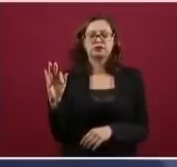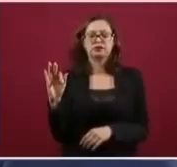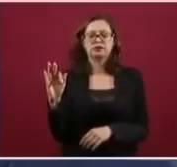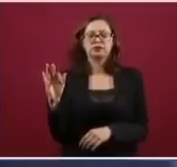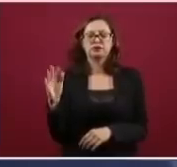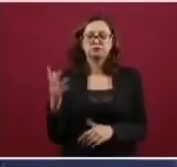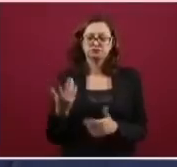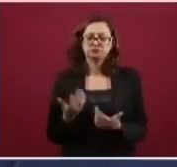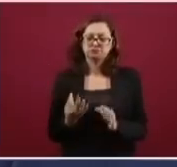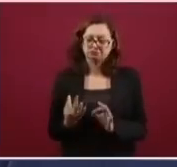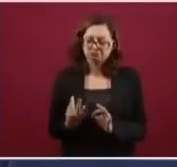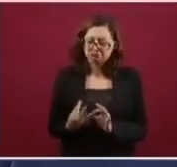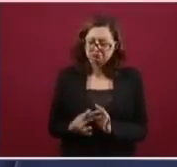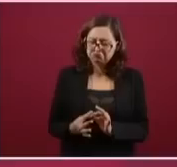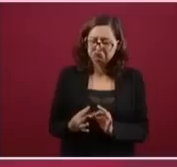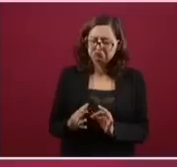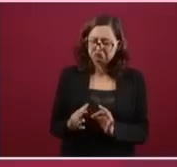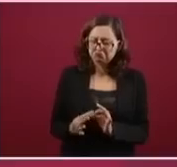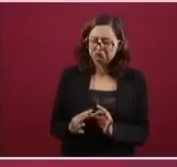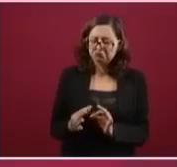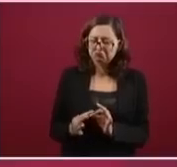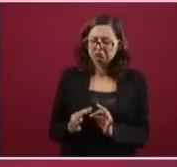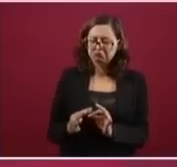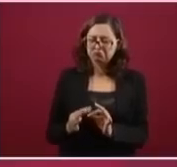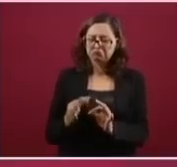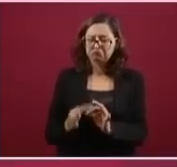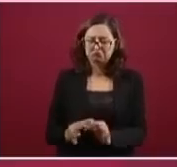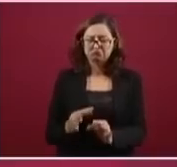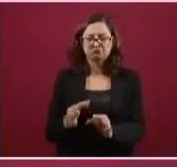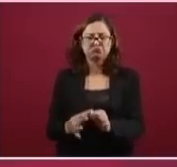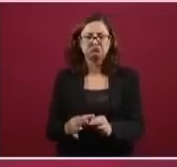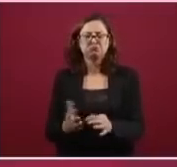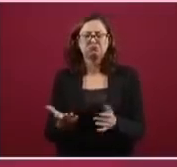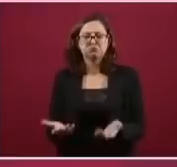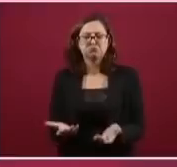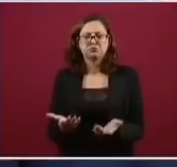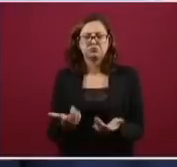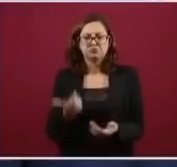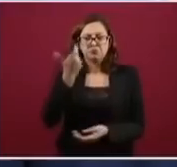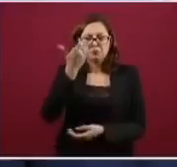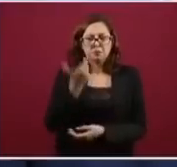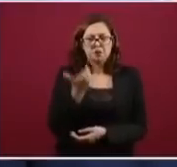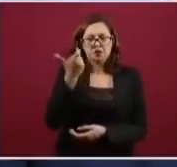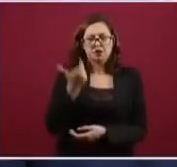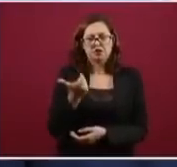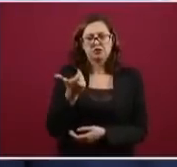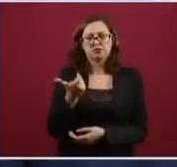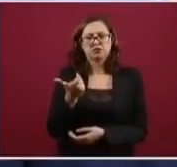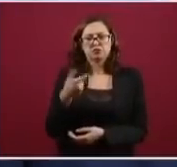se mantenga estable el peso